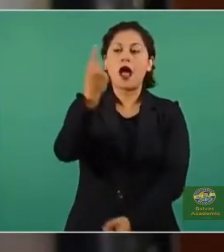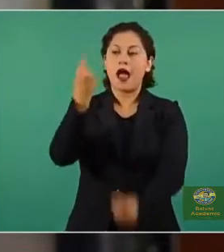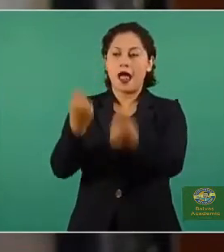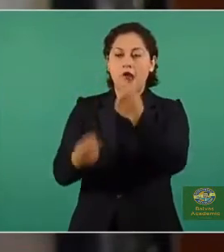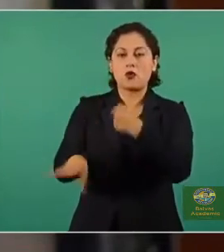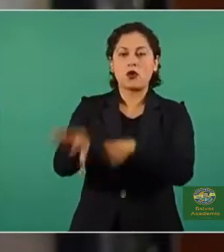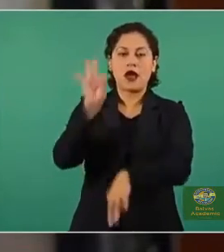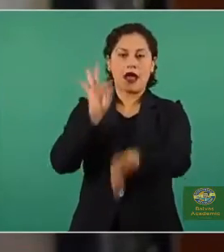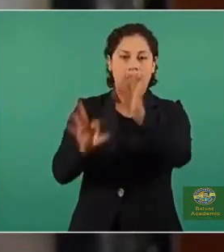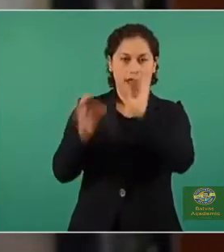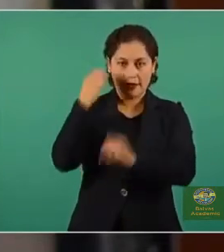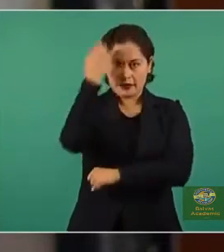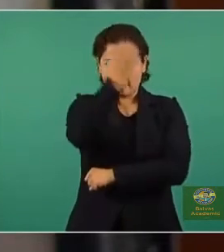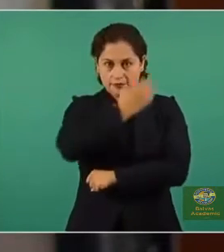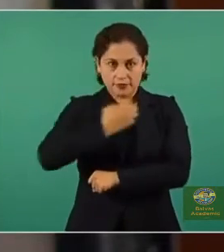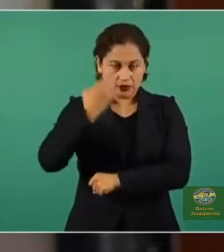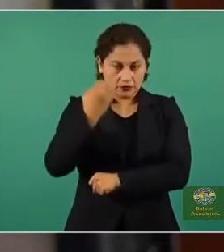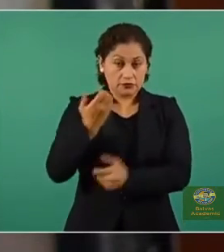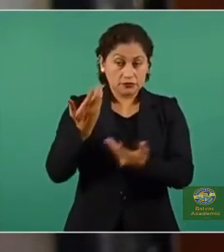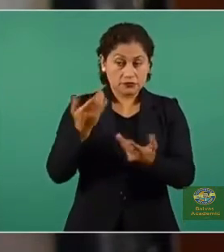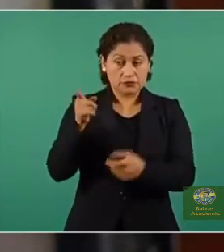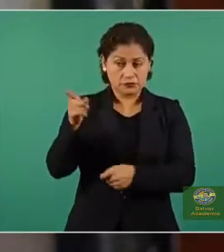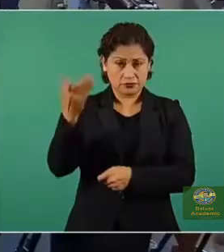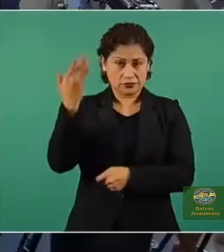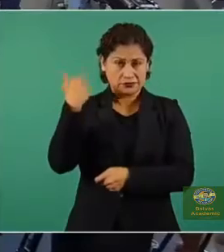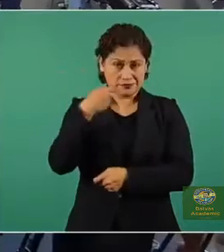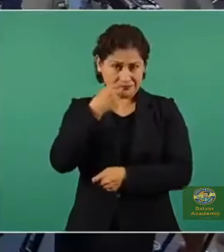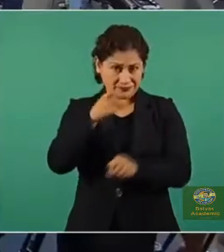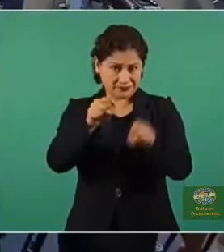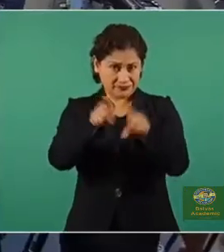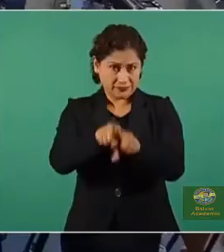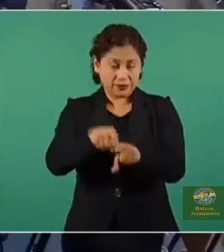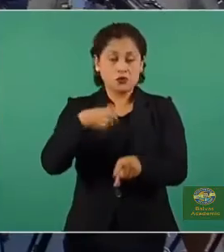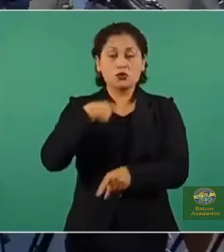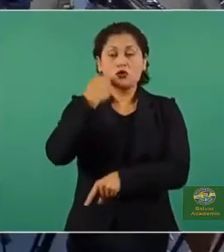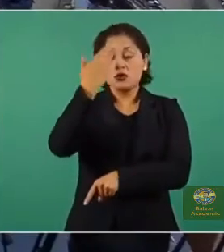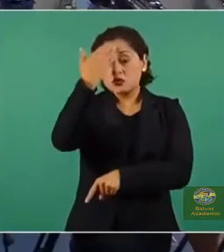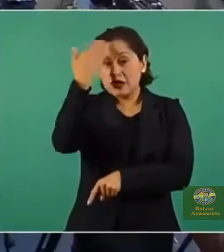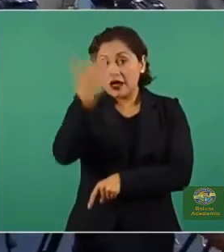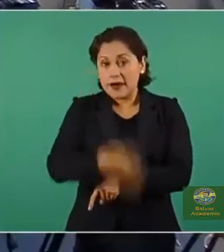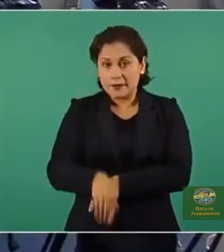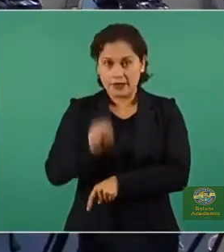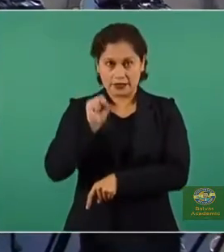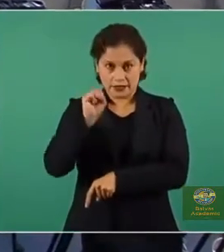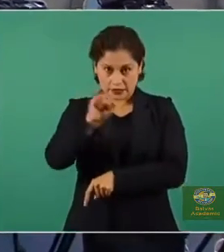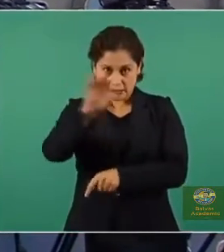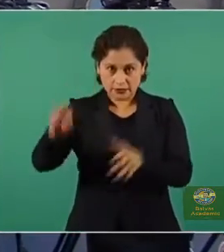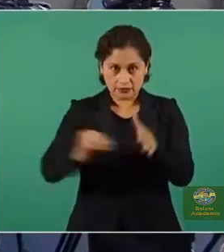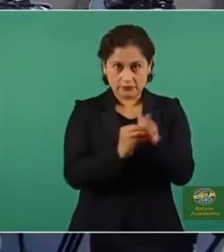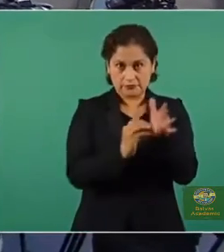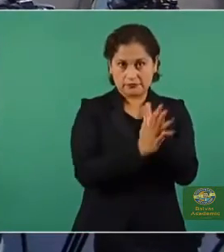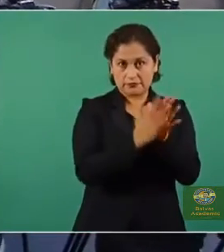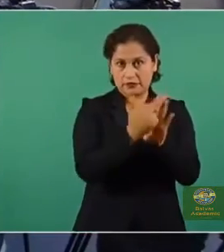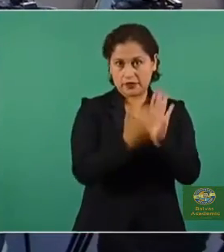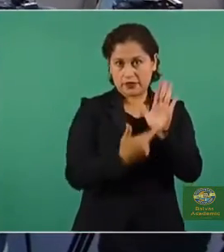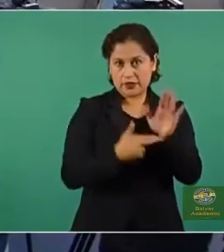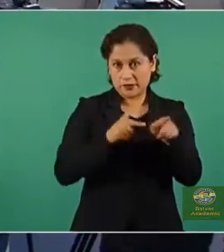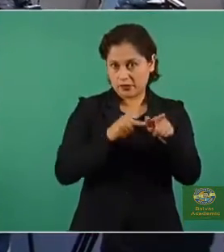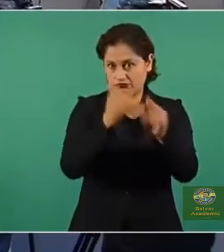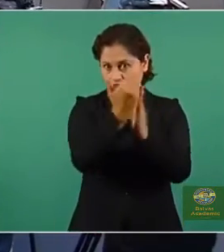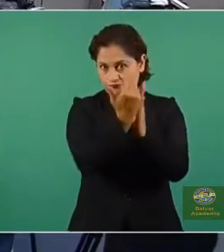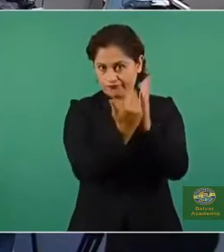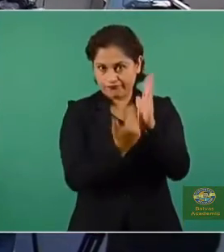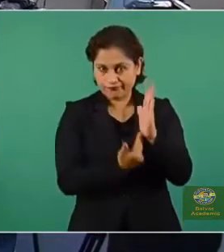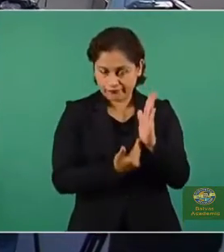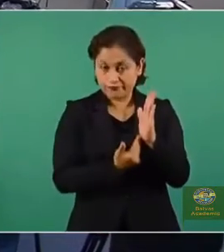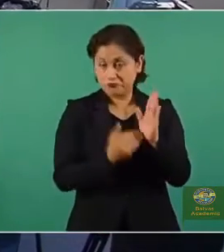¿cómo se mantiene ello? Si se va a meter, se incluirá en este decálogo. También, pues,